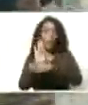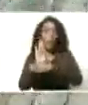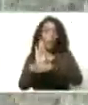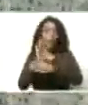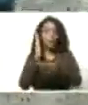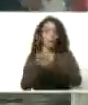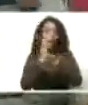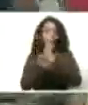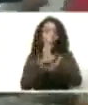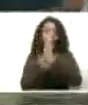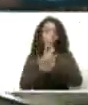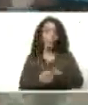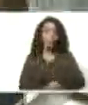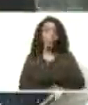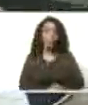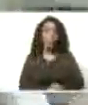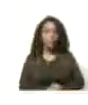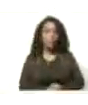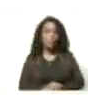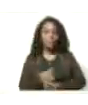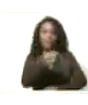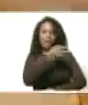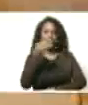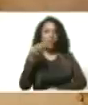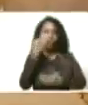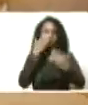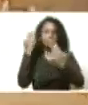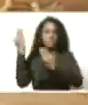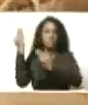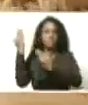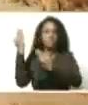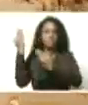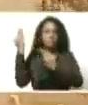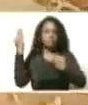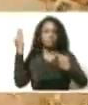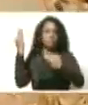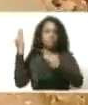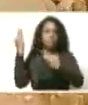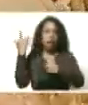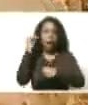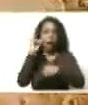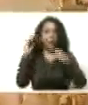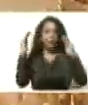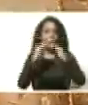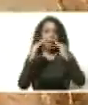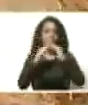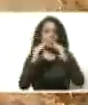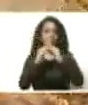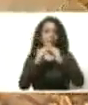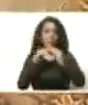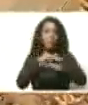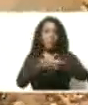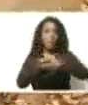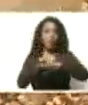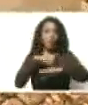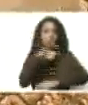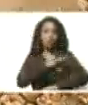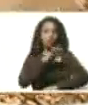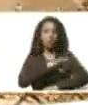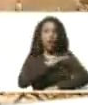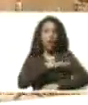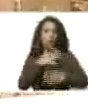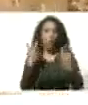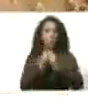proteja siempre excelente miren presidentes que están en los viveros del ministerio de con socialismo con los